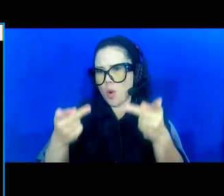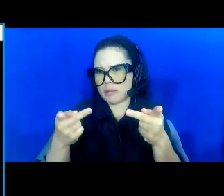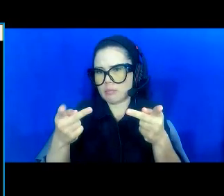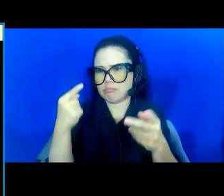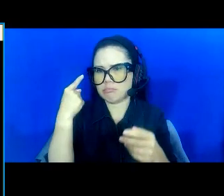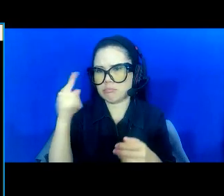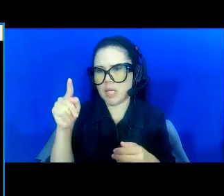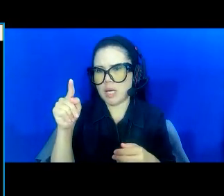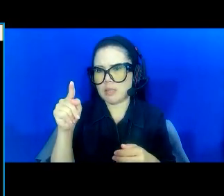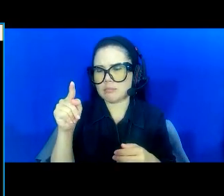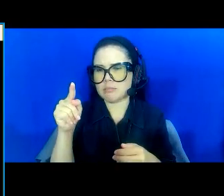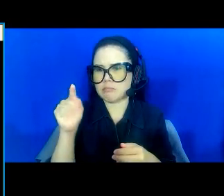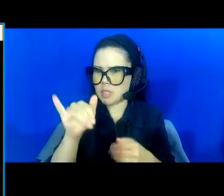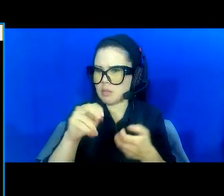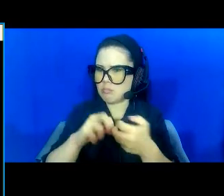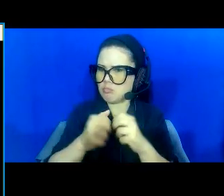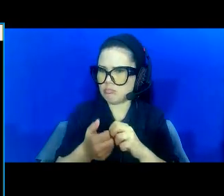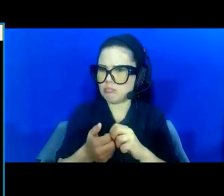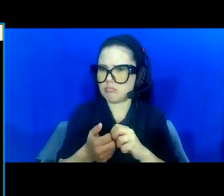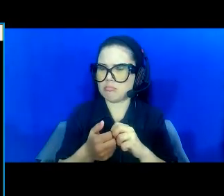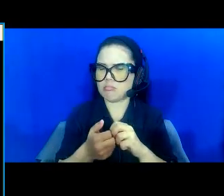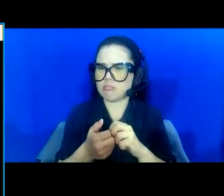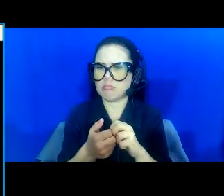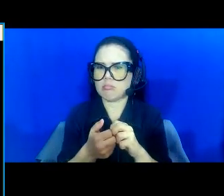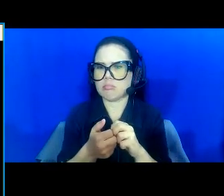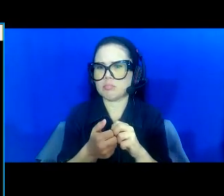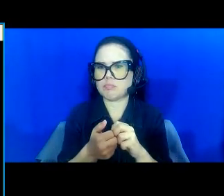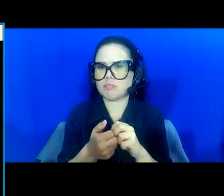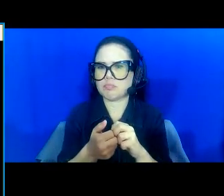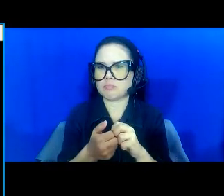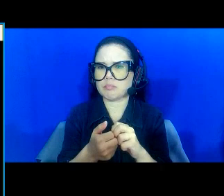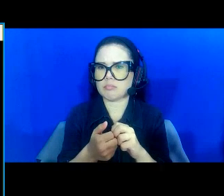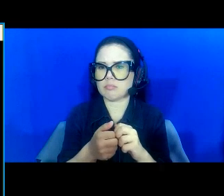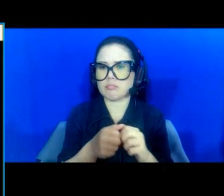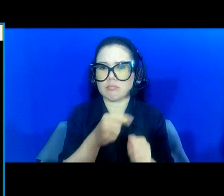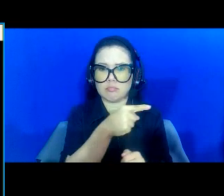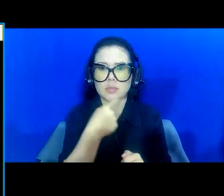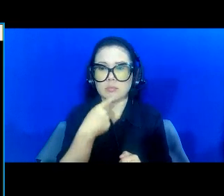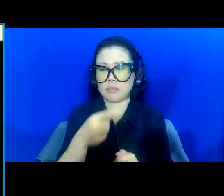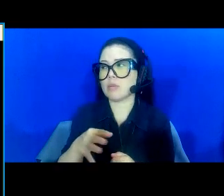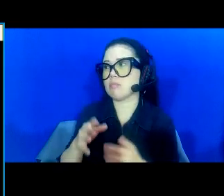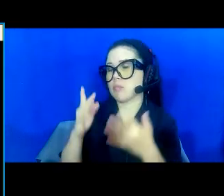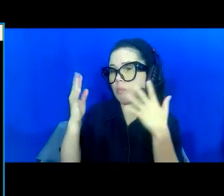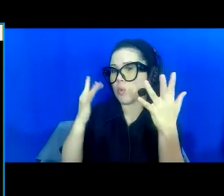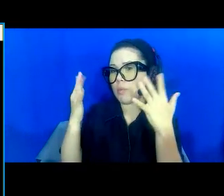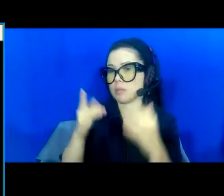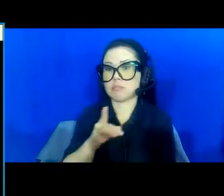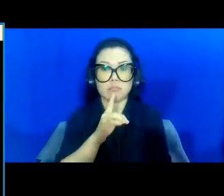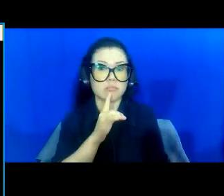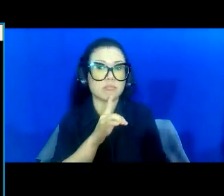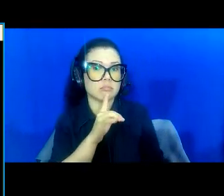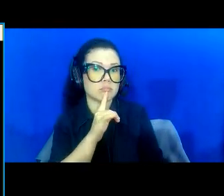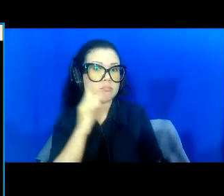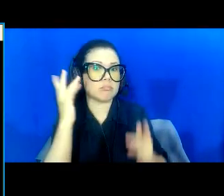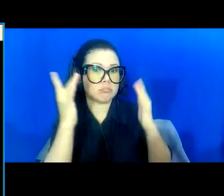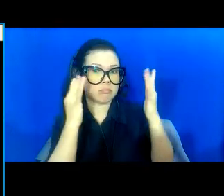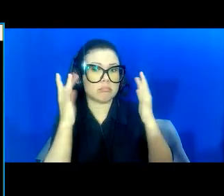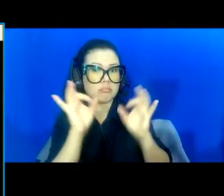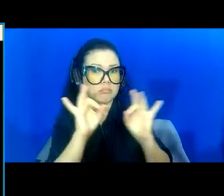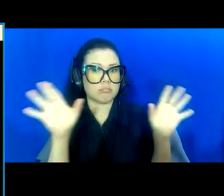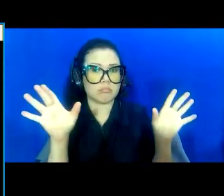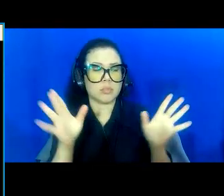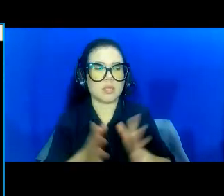a esa laguna grande, claro, que realmente... Es preocupante. Sumamente preocupante, ¿verdad? Y peor aún, que sabemos